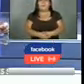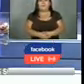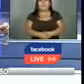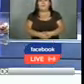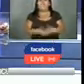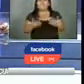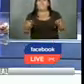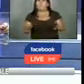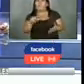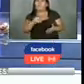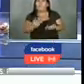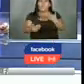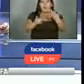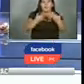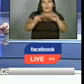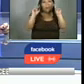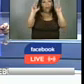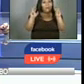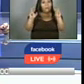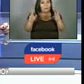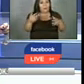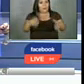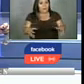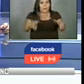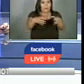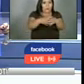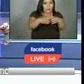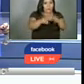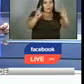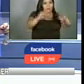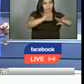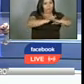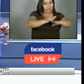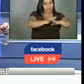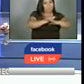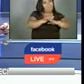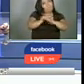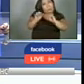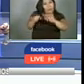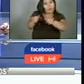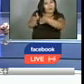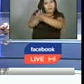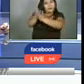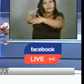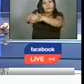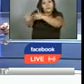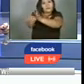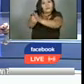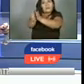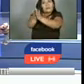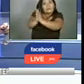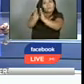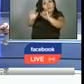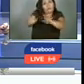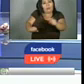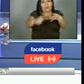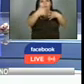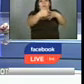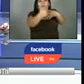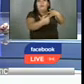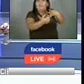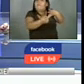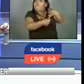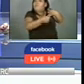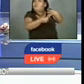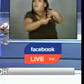Vamos ahora a contarles de otros temas. El Gabinete de Seguridad solicitará a la Asamblea Legislativa que nuevamente decrete el régimen de